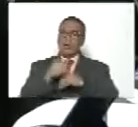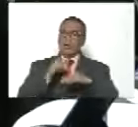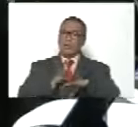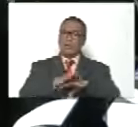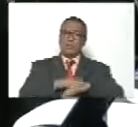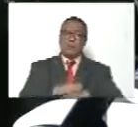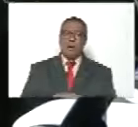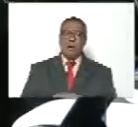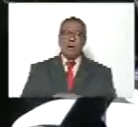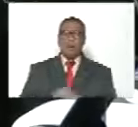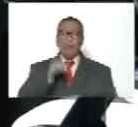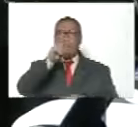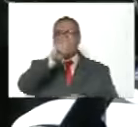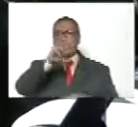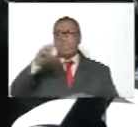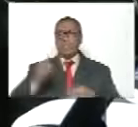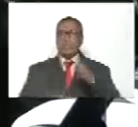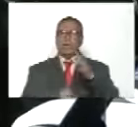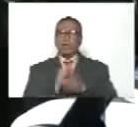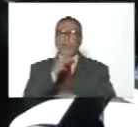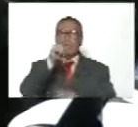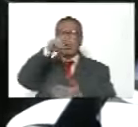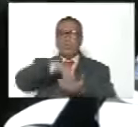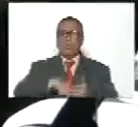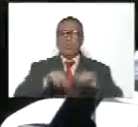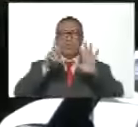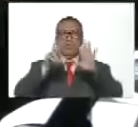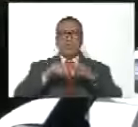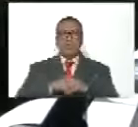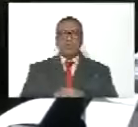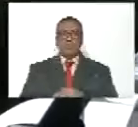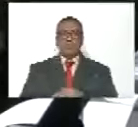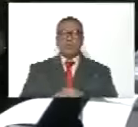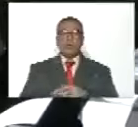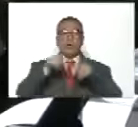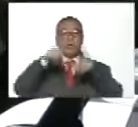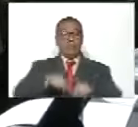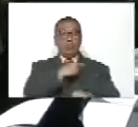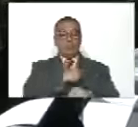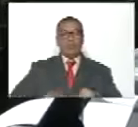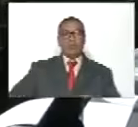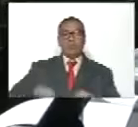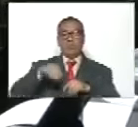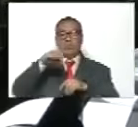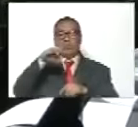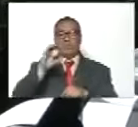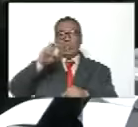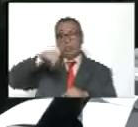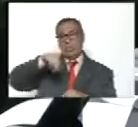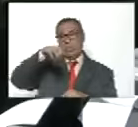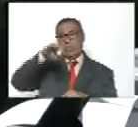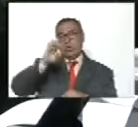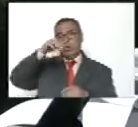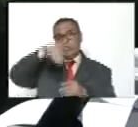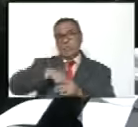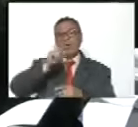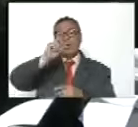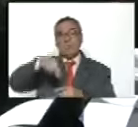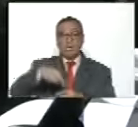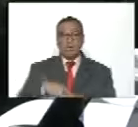pasó? El 20 de mayo de 2018, la entonces presidenta del Consejo Nacional Electoral, que